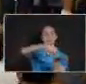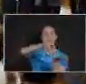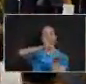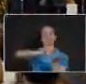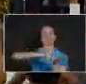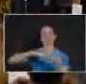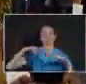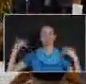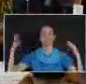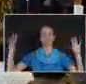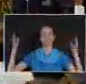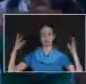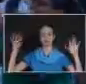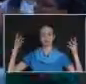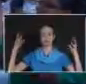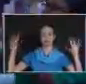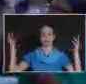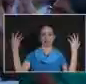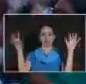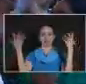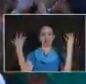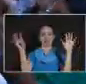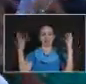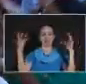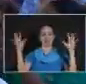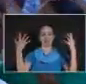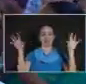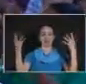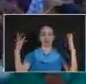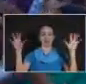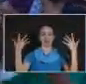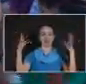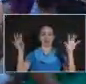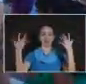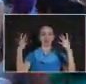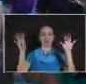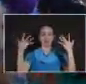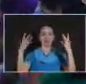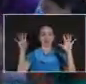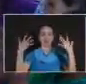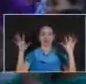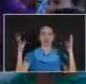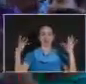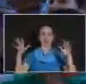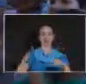Fuerte el aplauso al rey. De veras que bueno Dios, ¿verdad?